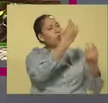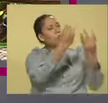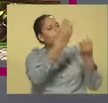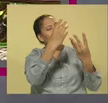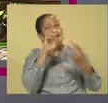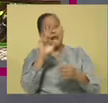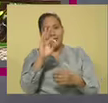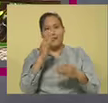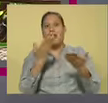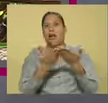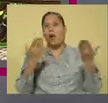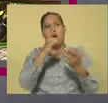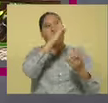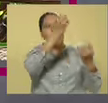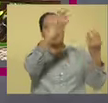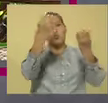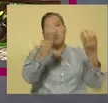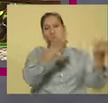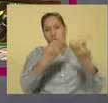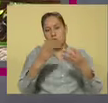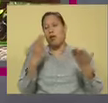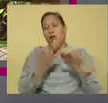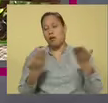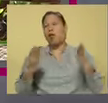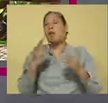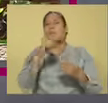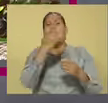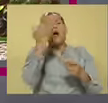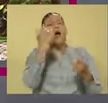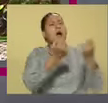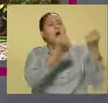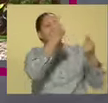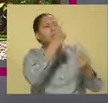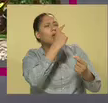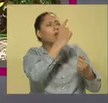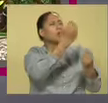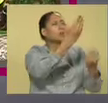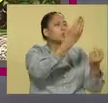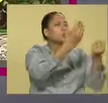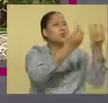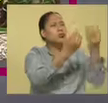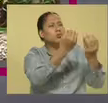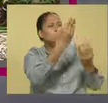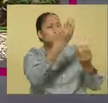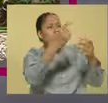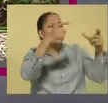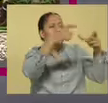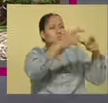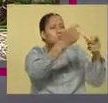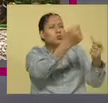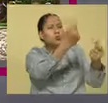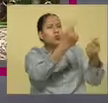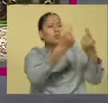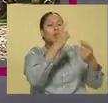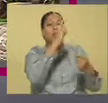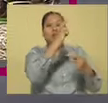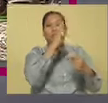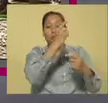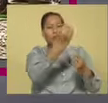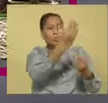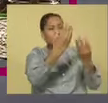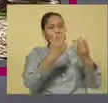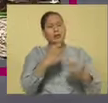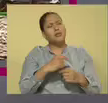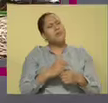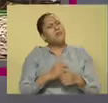México, que ahora, bueno, ya son lucesotas, ¿no? Sí. Pero era un manojito chiquito de luces y yo pensaba para mis adentros,